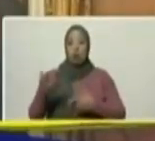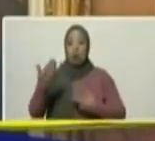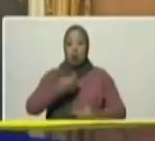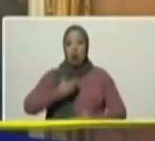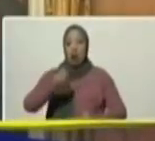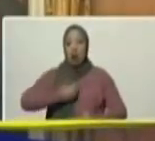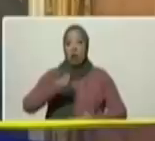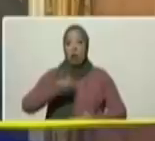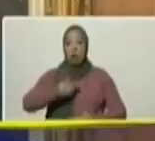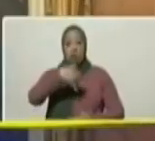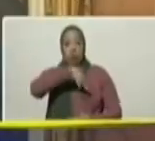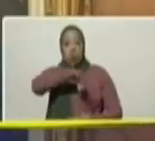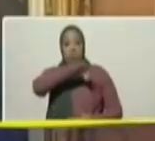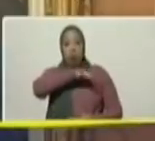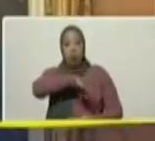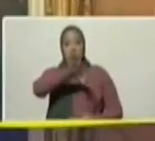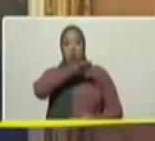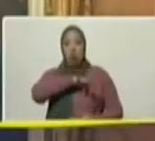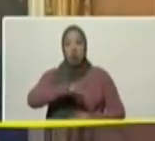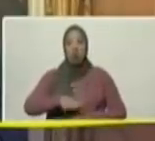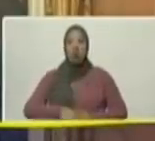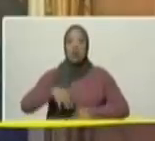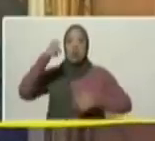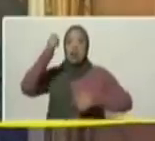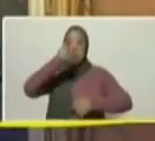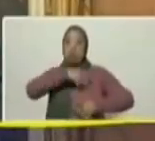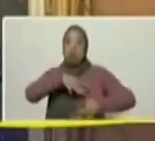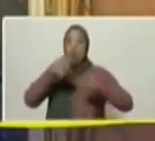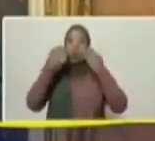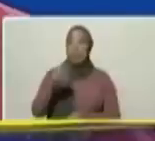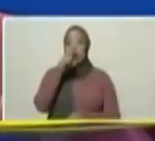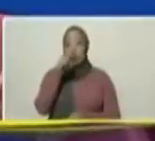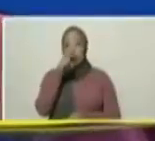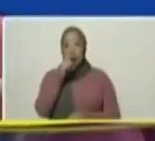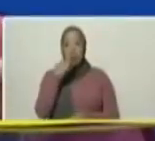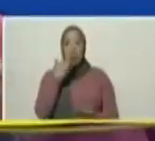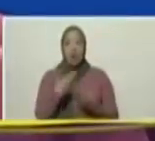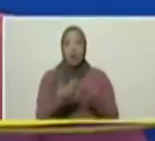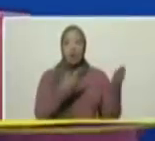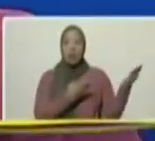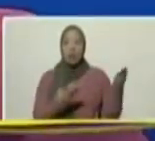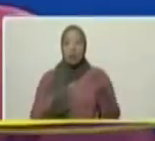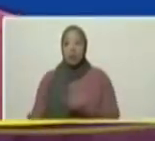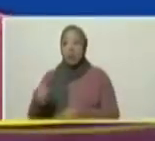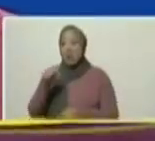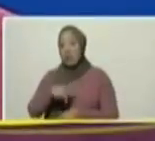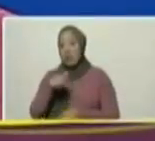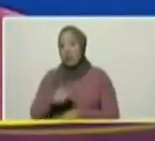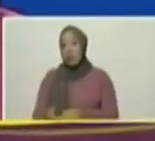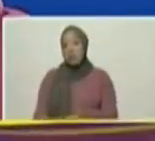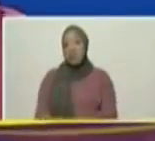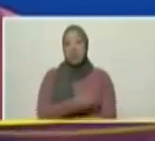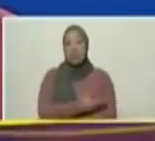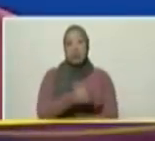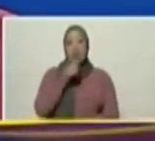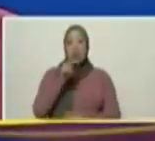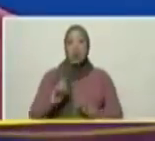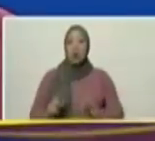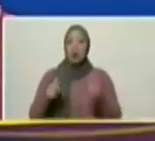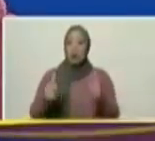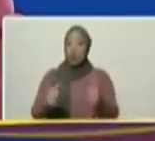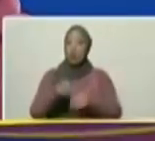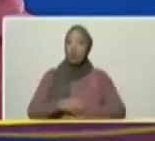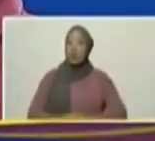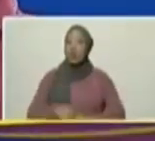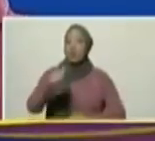Venezuela, Nicolás Maduro. El alcalde de Recoleta, Daniel Jadue, fue uno de los invitados especiales y alabó también allí